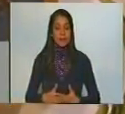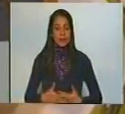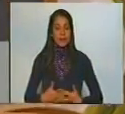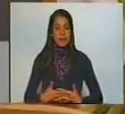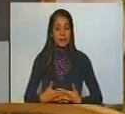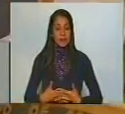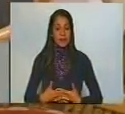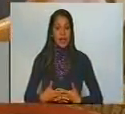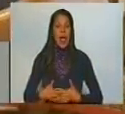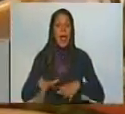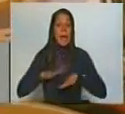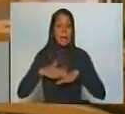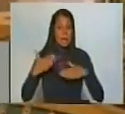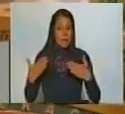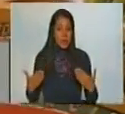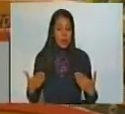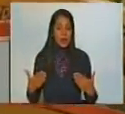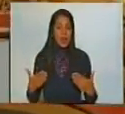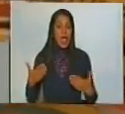porque varios.